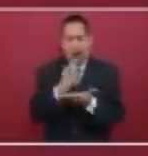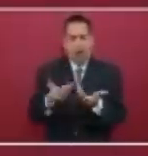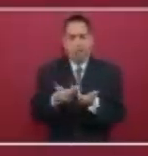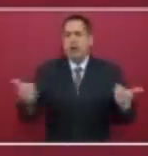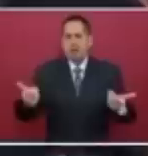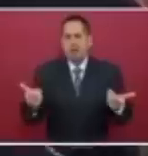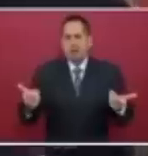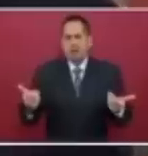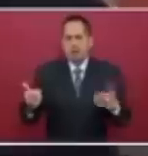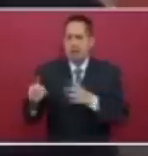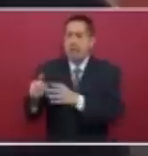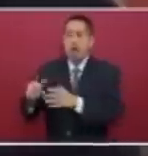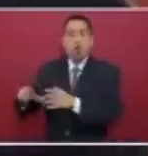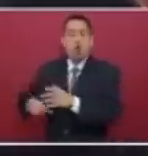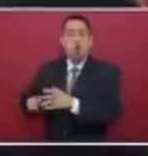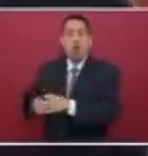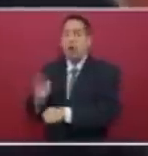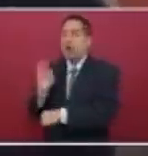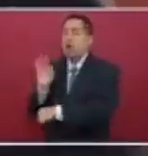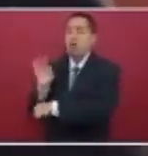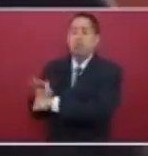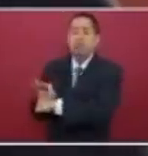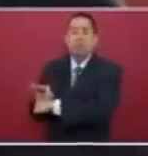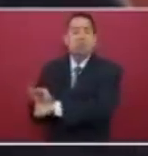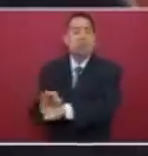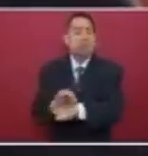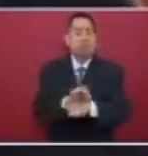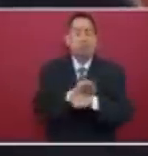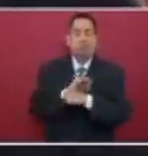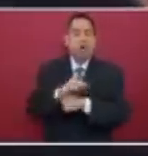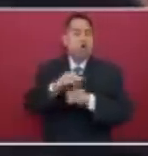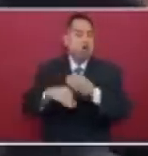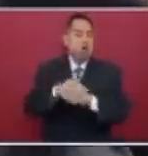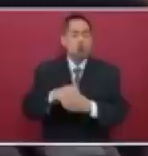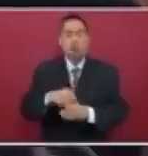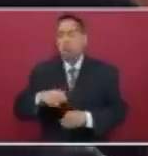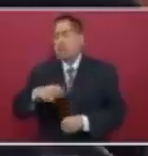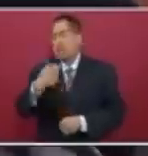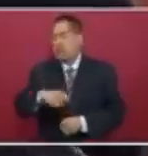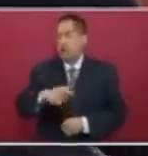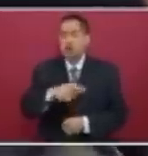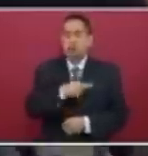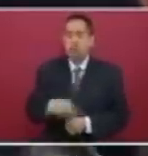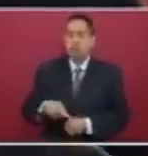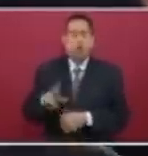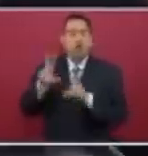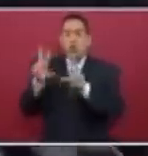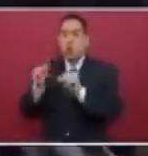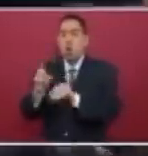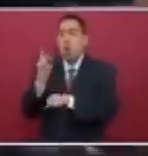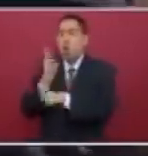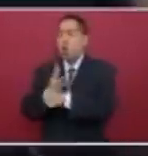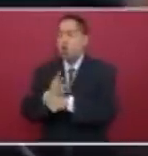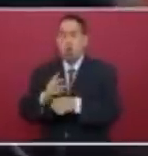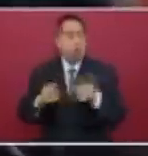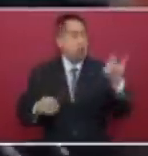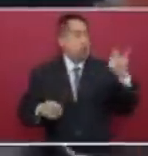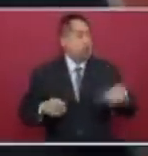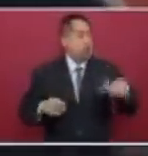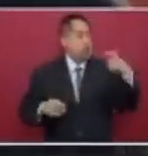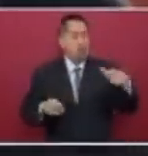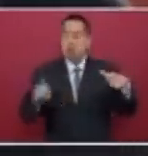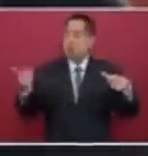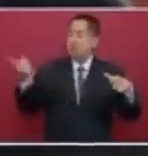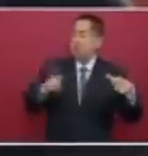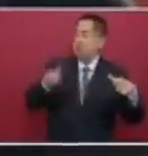gobierno represente a todos a ricos y a pobres que el gobierno esté nada más al servicio de una minoría